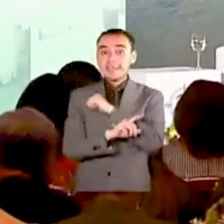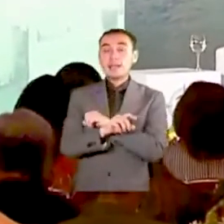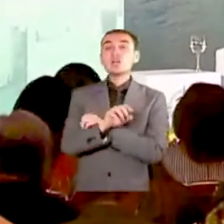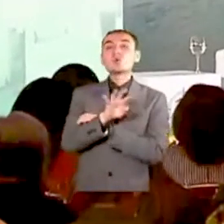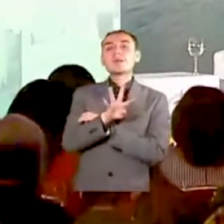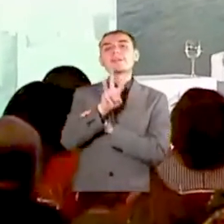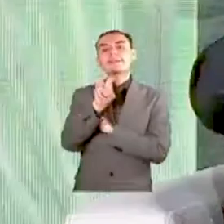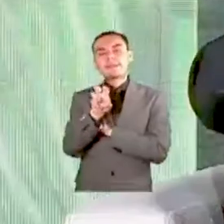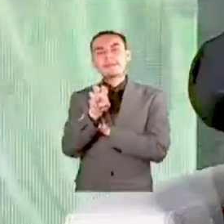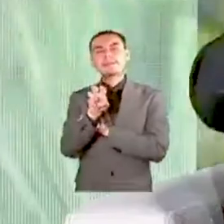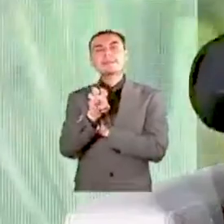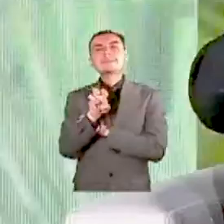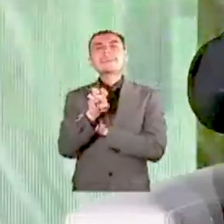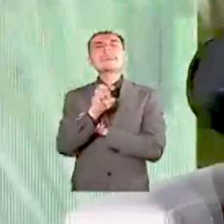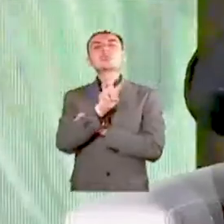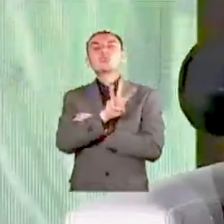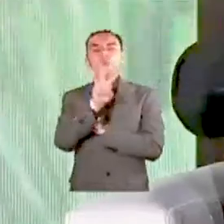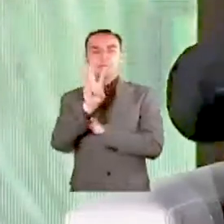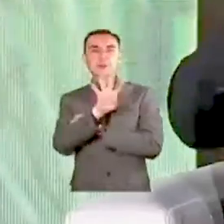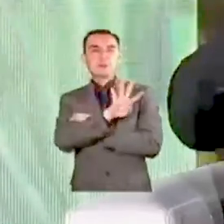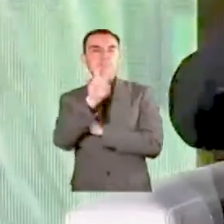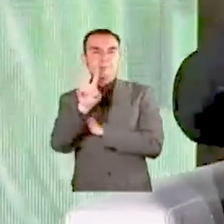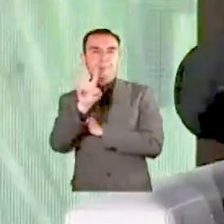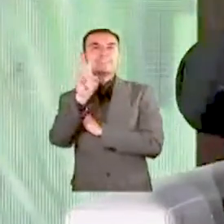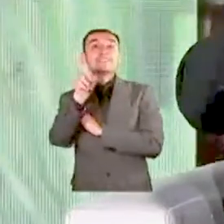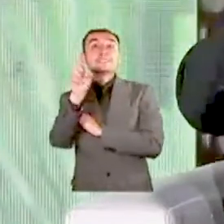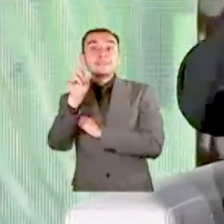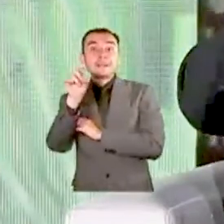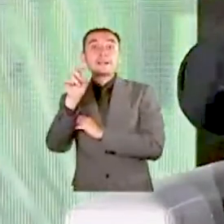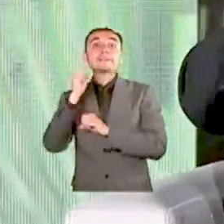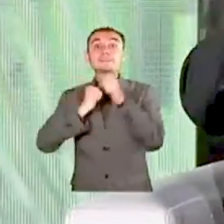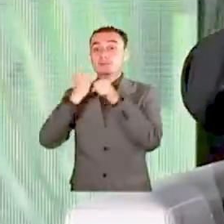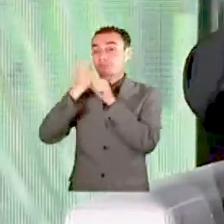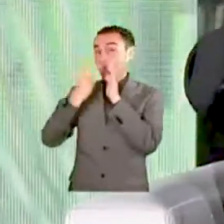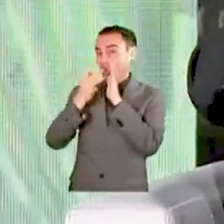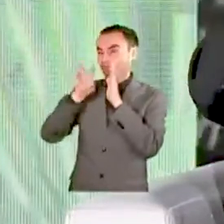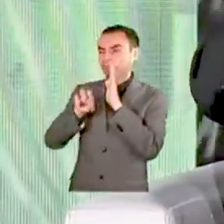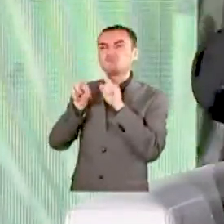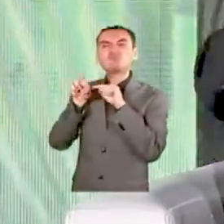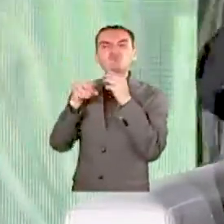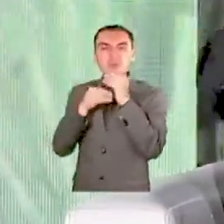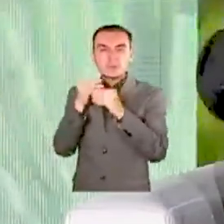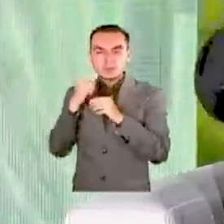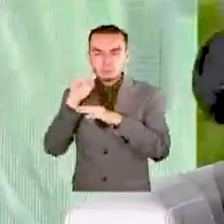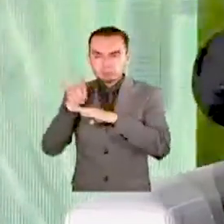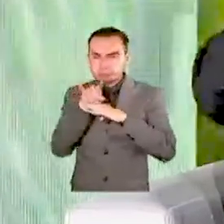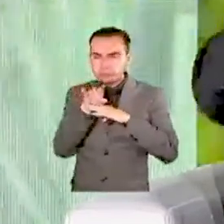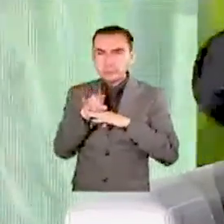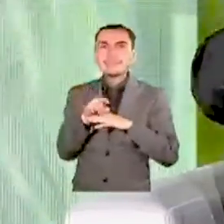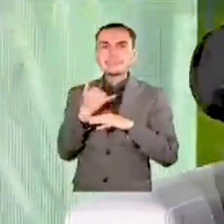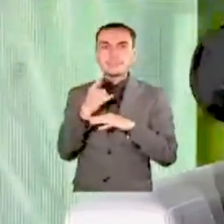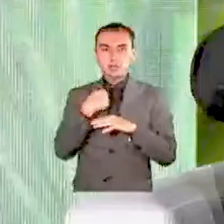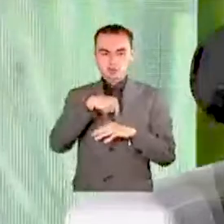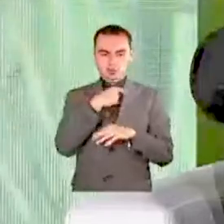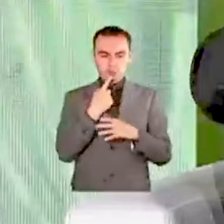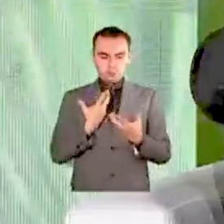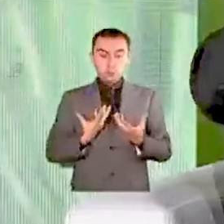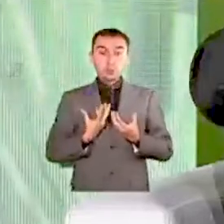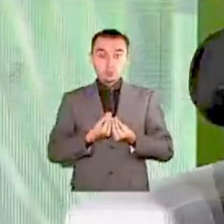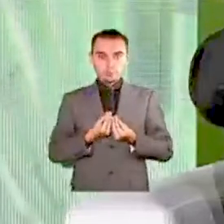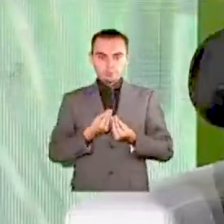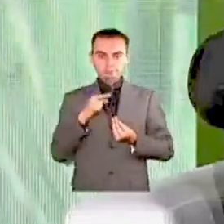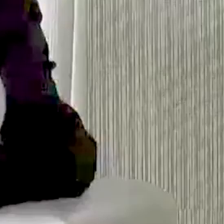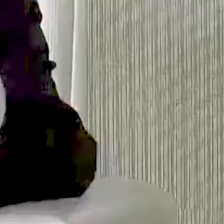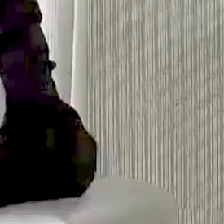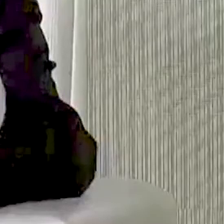4360 de 2018, hay que señalar que se ha logrado la conformación de un panel de expertos y